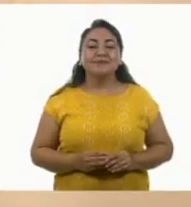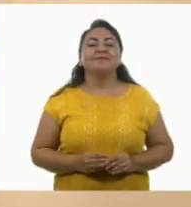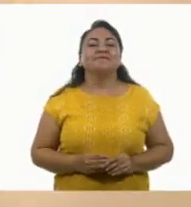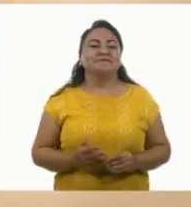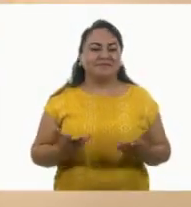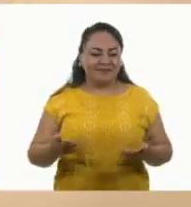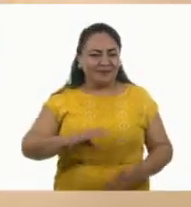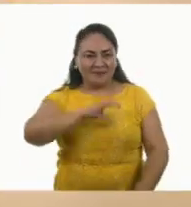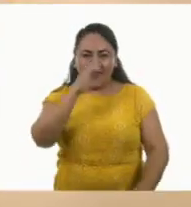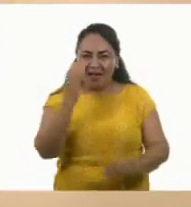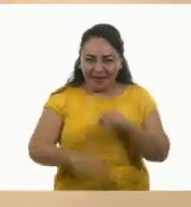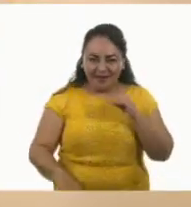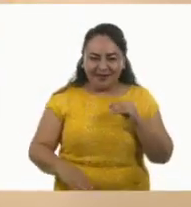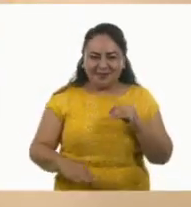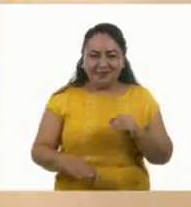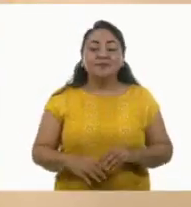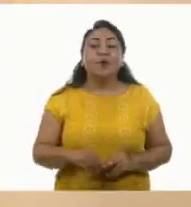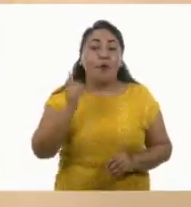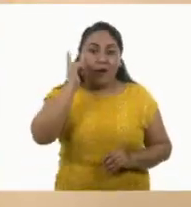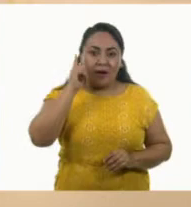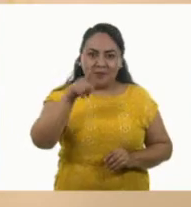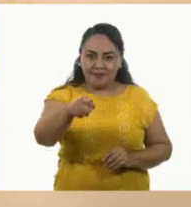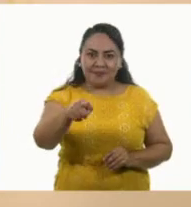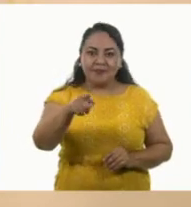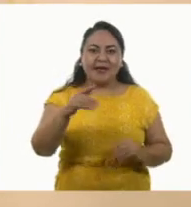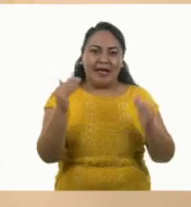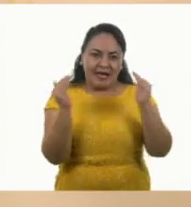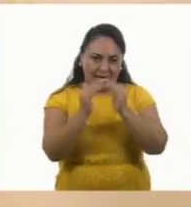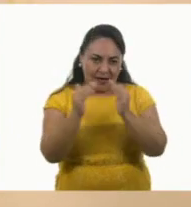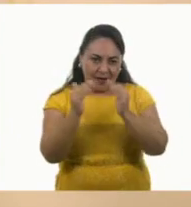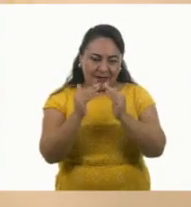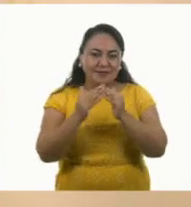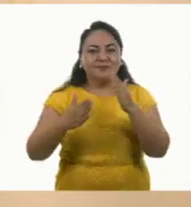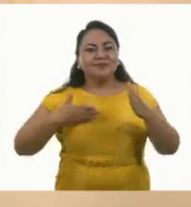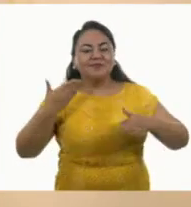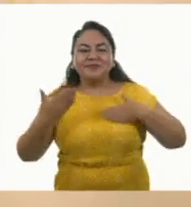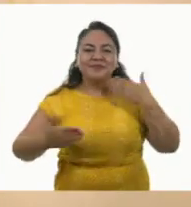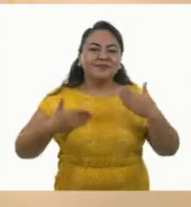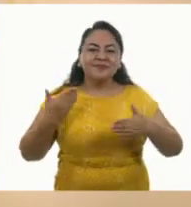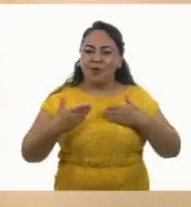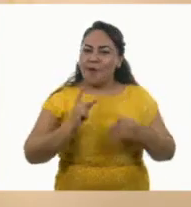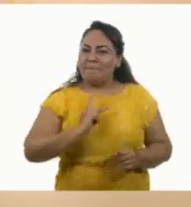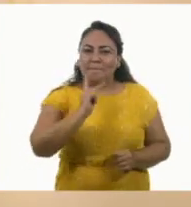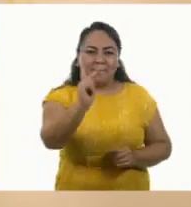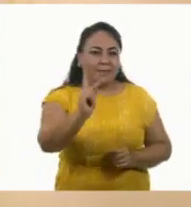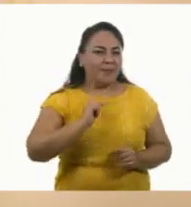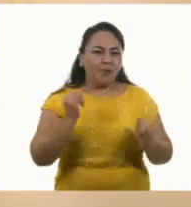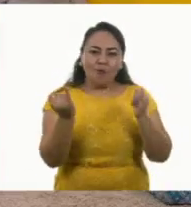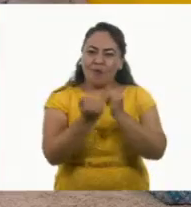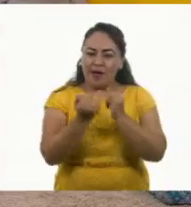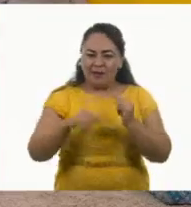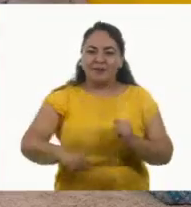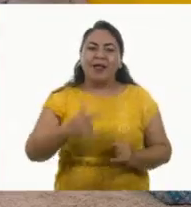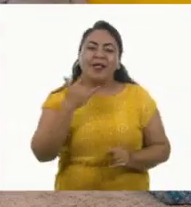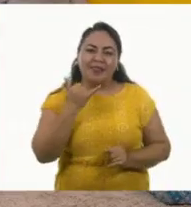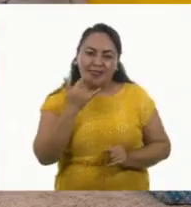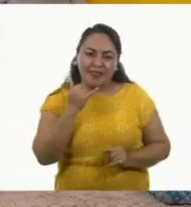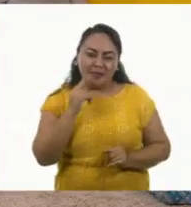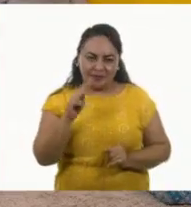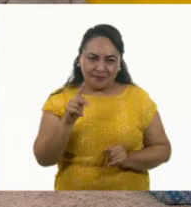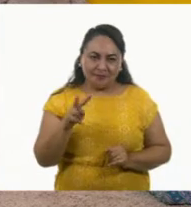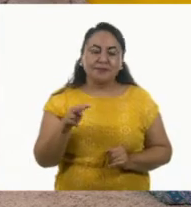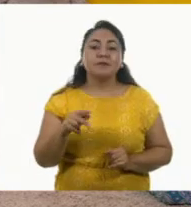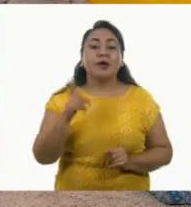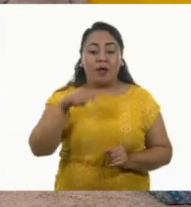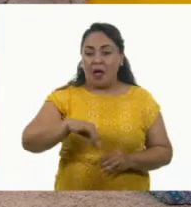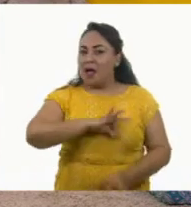Bueno, hemos terminado por hoy. Esperamos que allá en casa hayan disfrutado tanto como nosotras este programa. Con esto